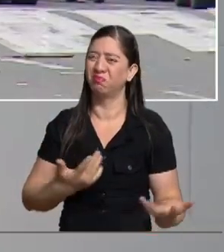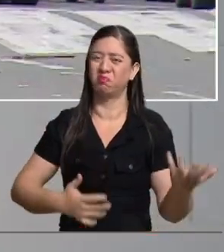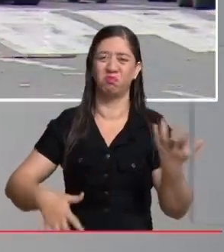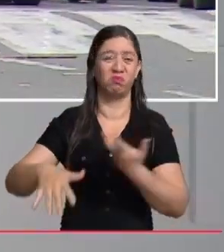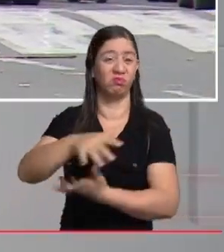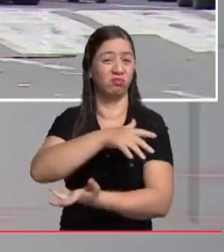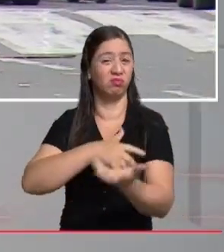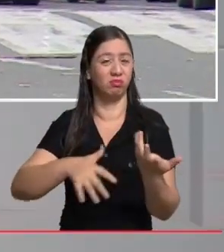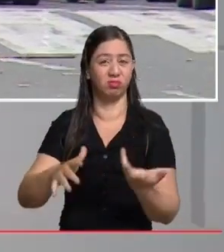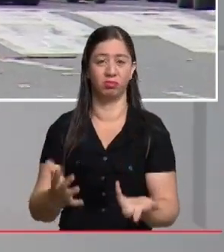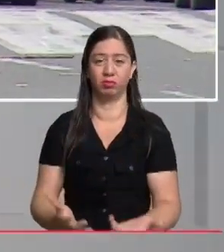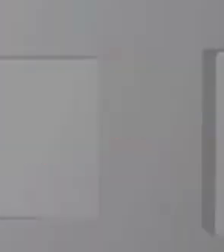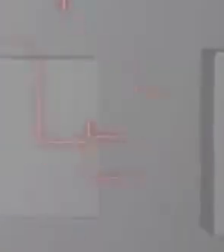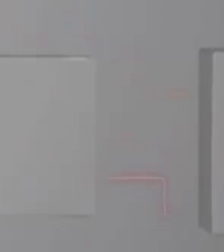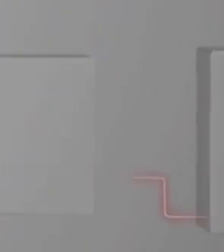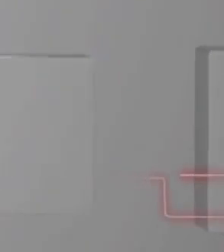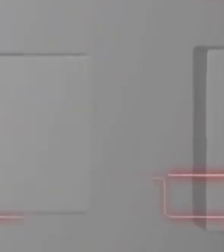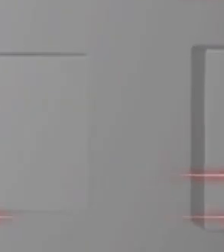descontrol total.